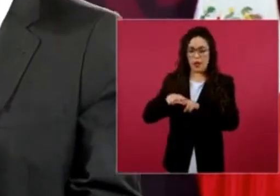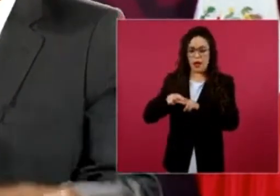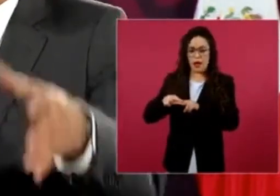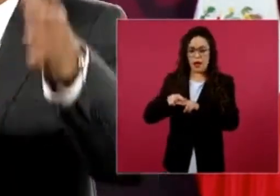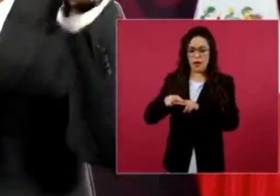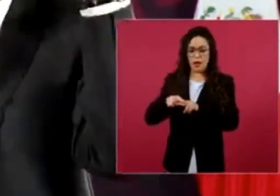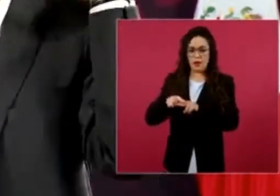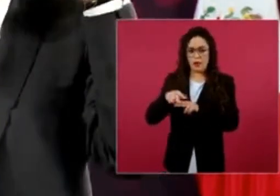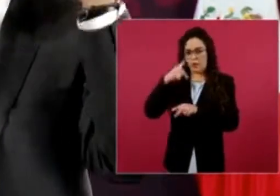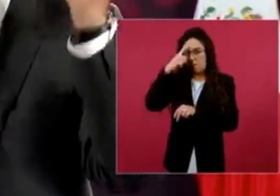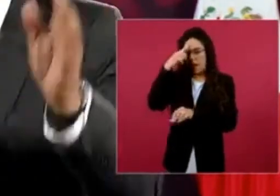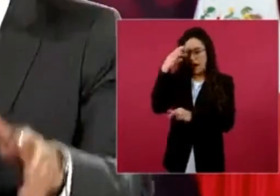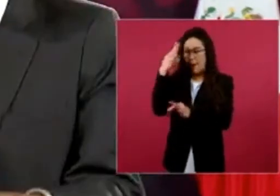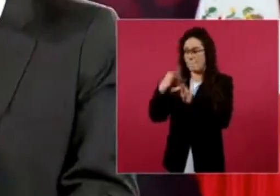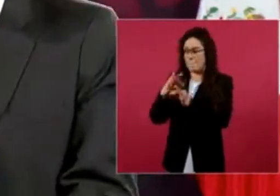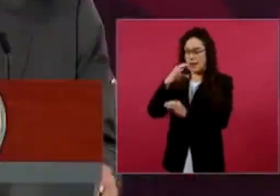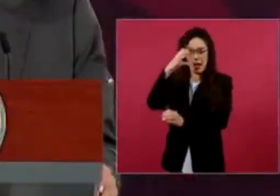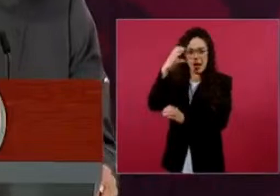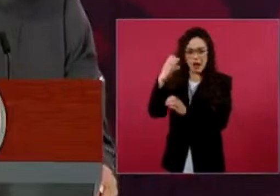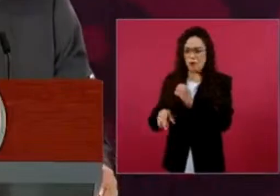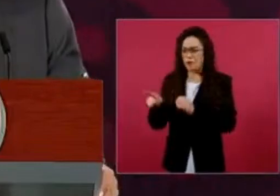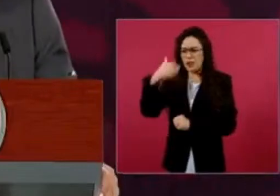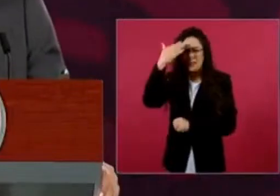está completamente enterado